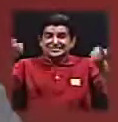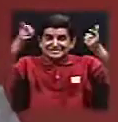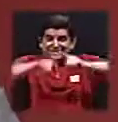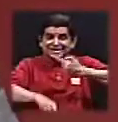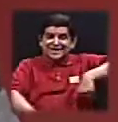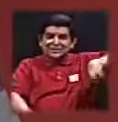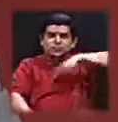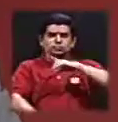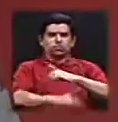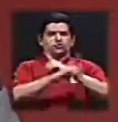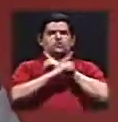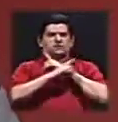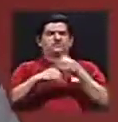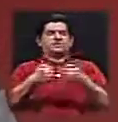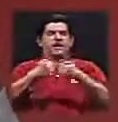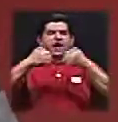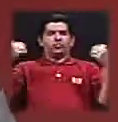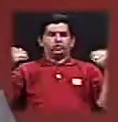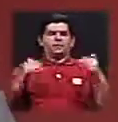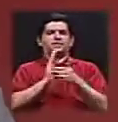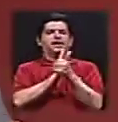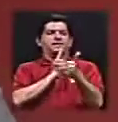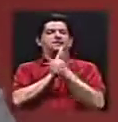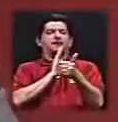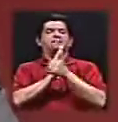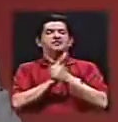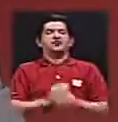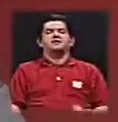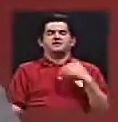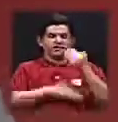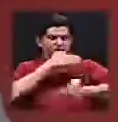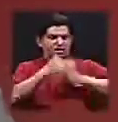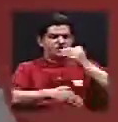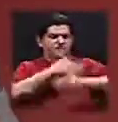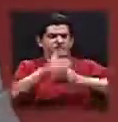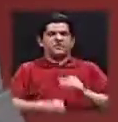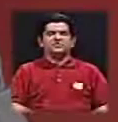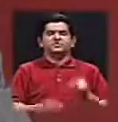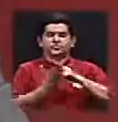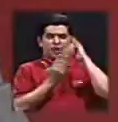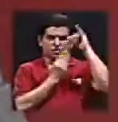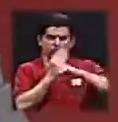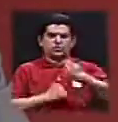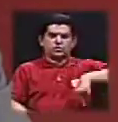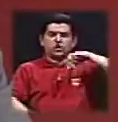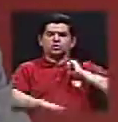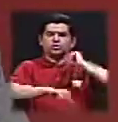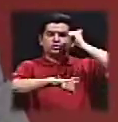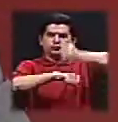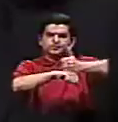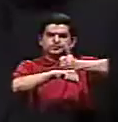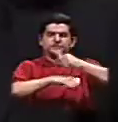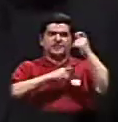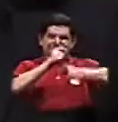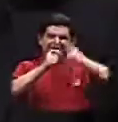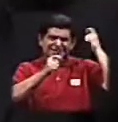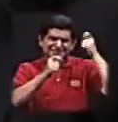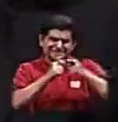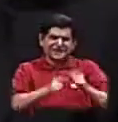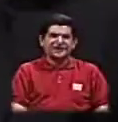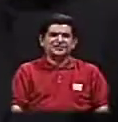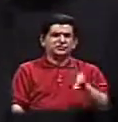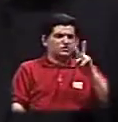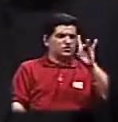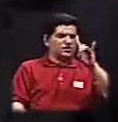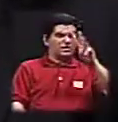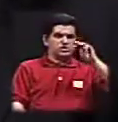pues hemos defendido nuestra autonomía y nuestra capacidad para gestionar los proyectos que nosotros mismos hemos definido. Específicamente el pasado